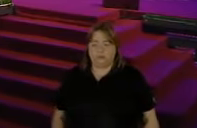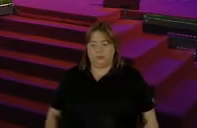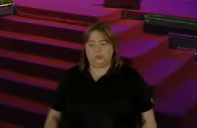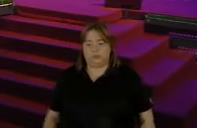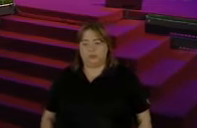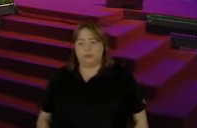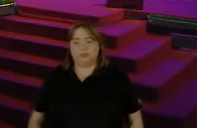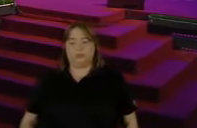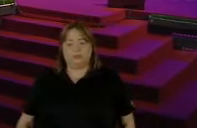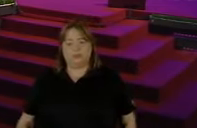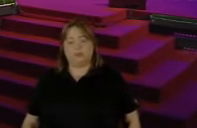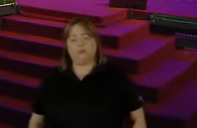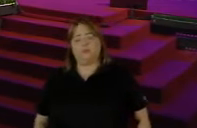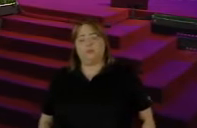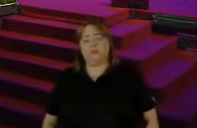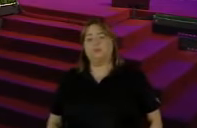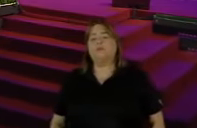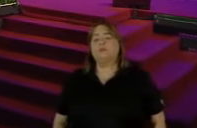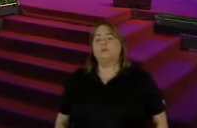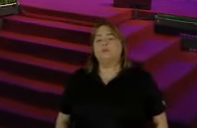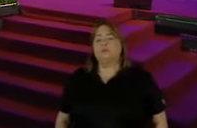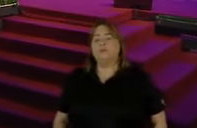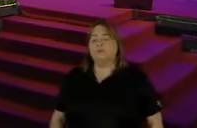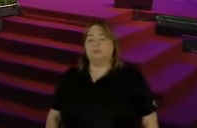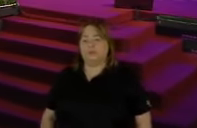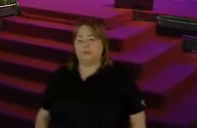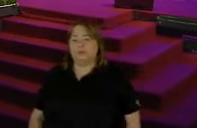Y dejamos a nuestro apóstol con ustedes. Amén.